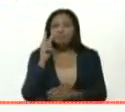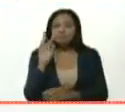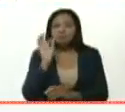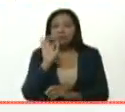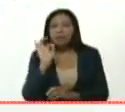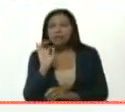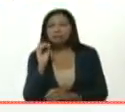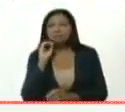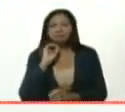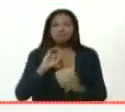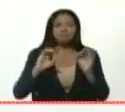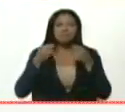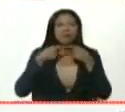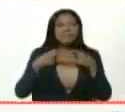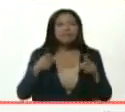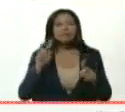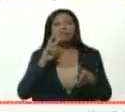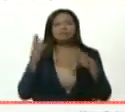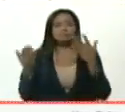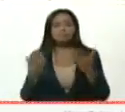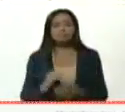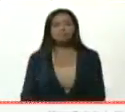están por allí.